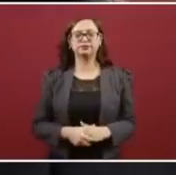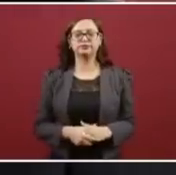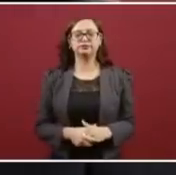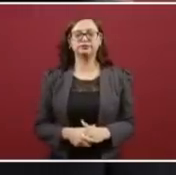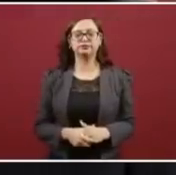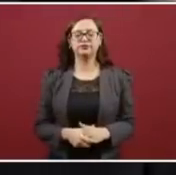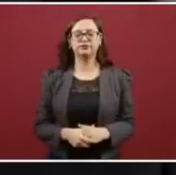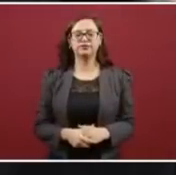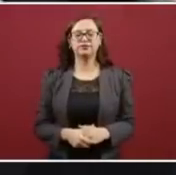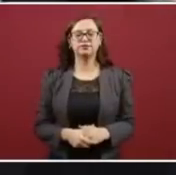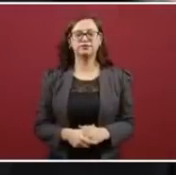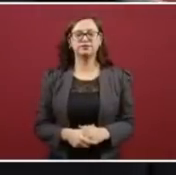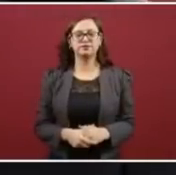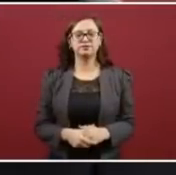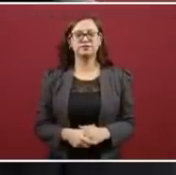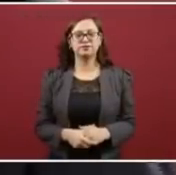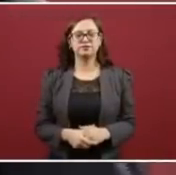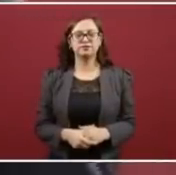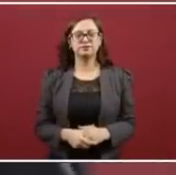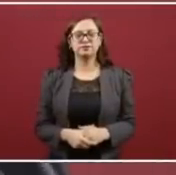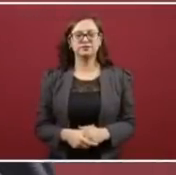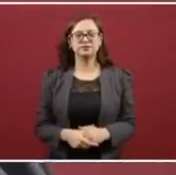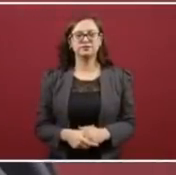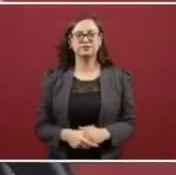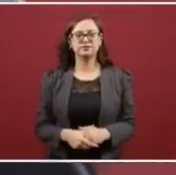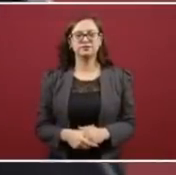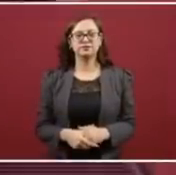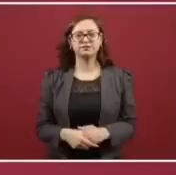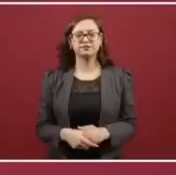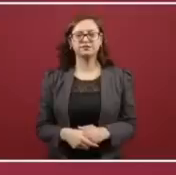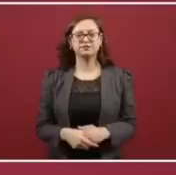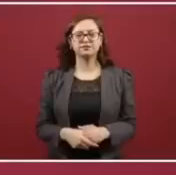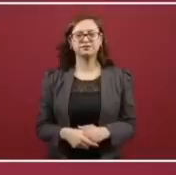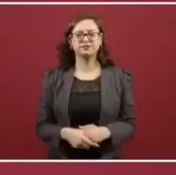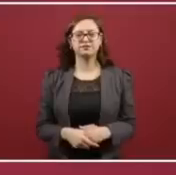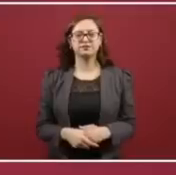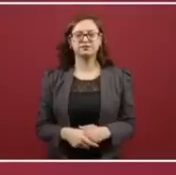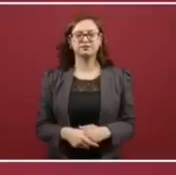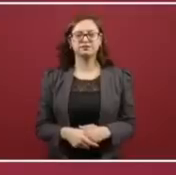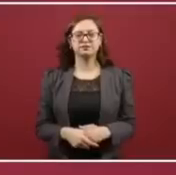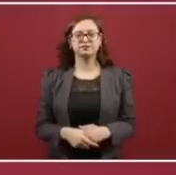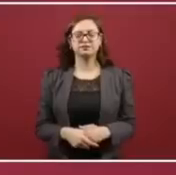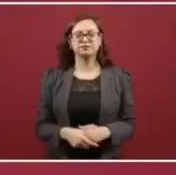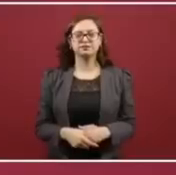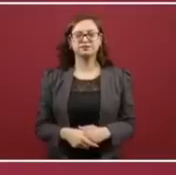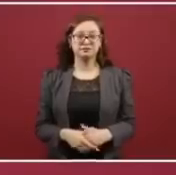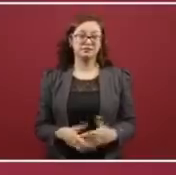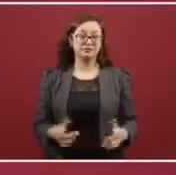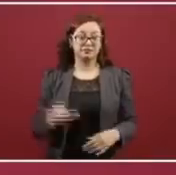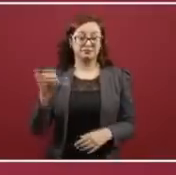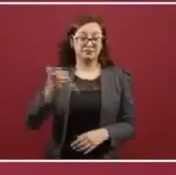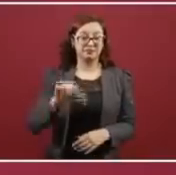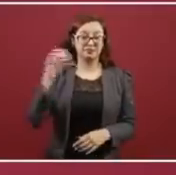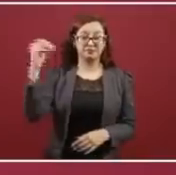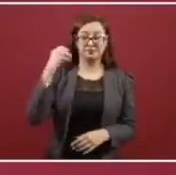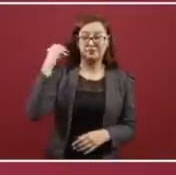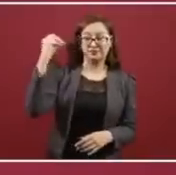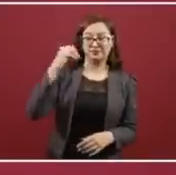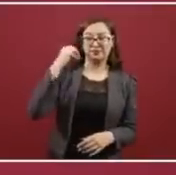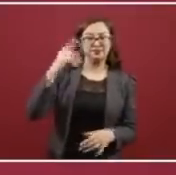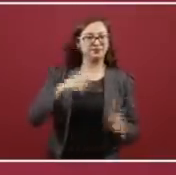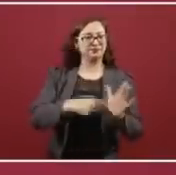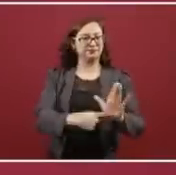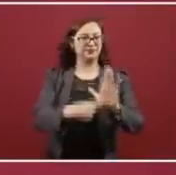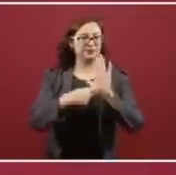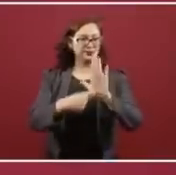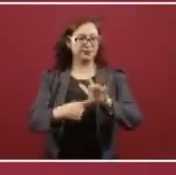a dar a conocer aquí en esta conferencia para